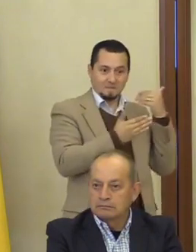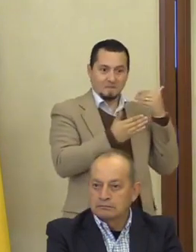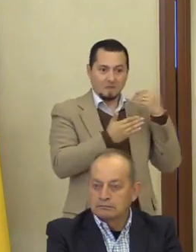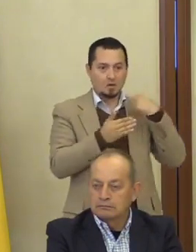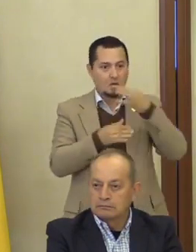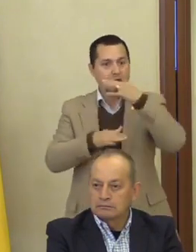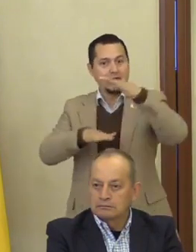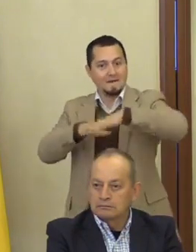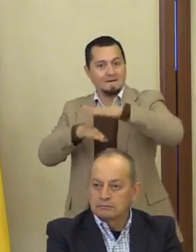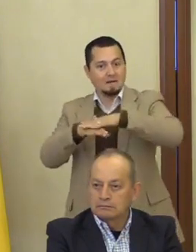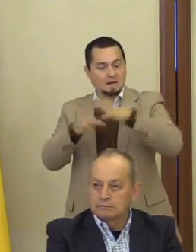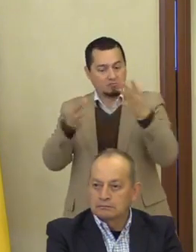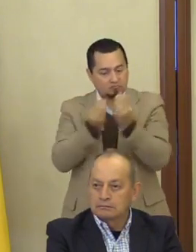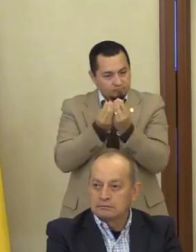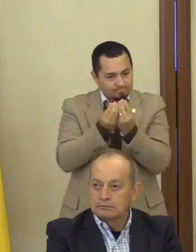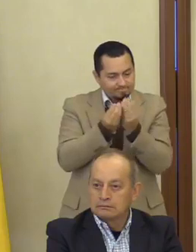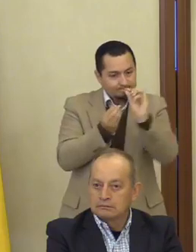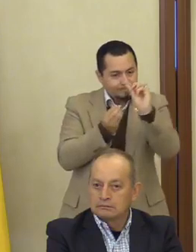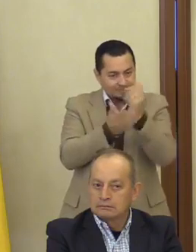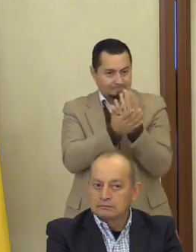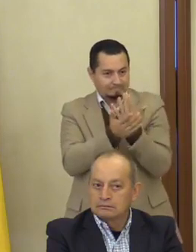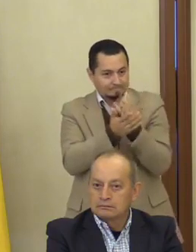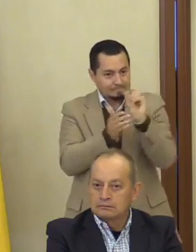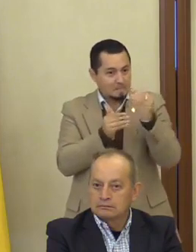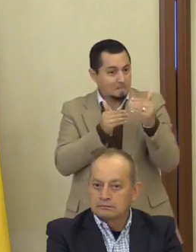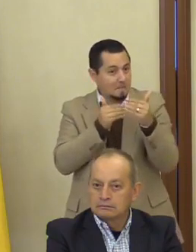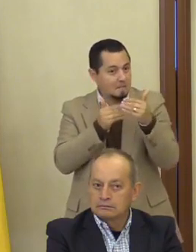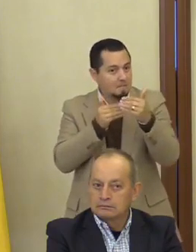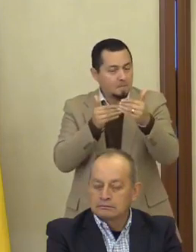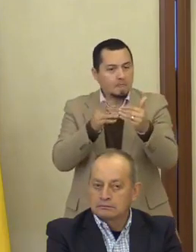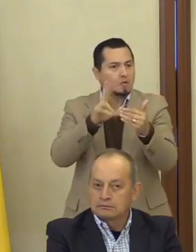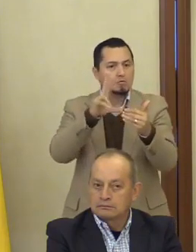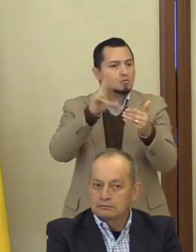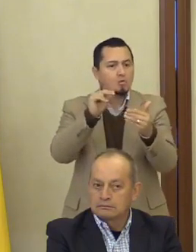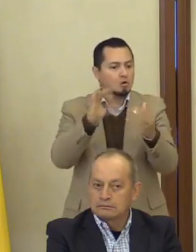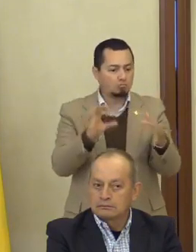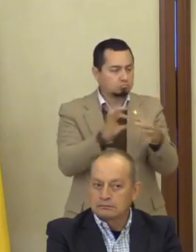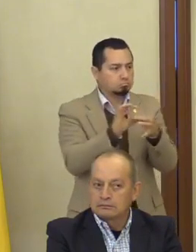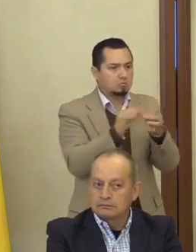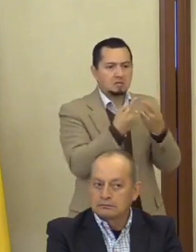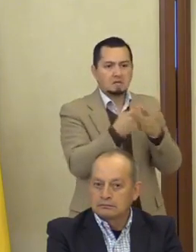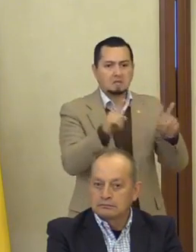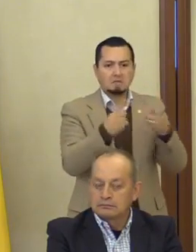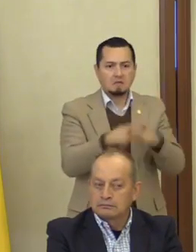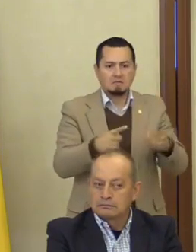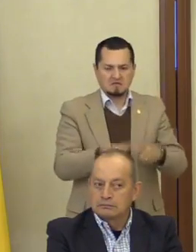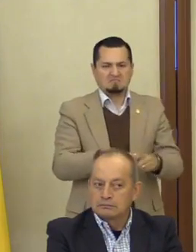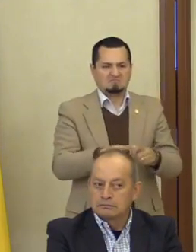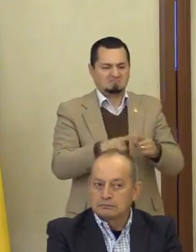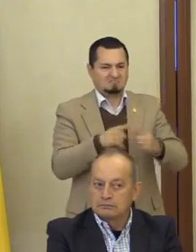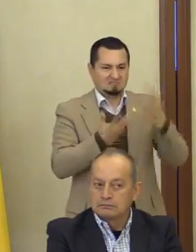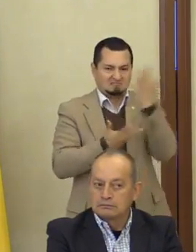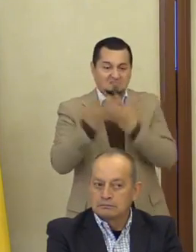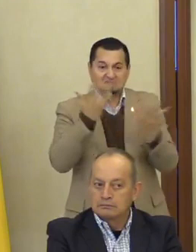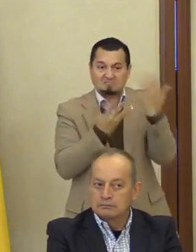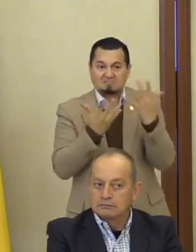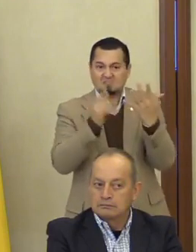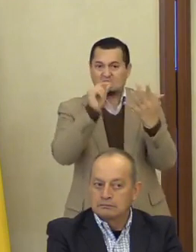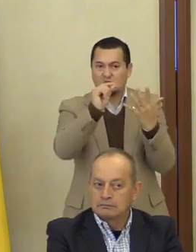opinión pública, nos dimos cuenta que simplemente las cifras no cuadraban. Por eso,